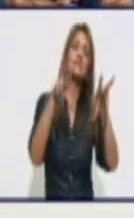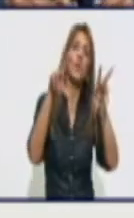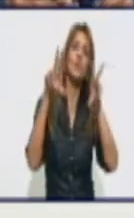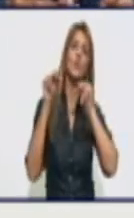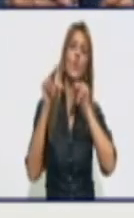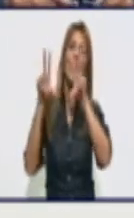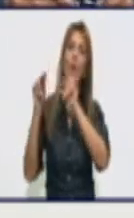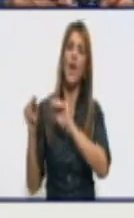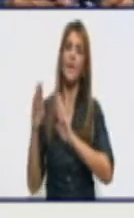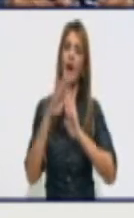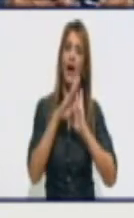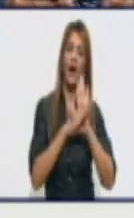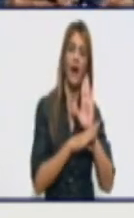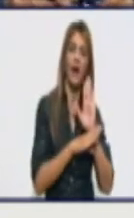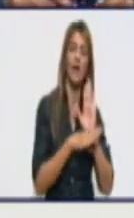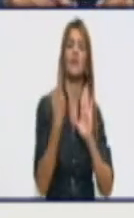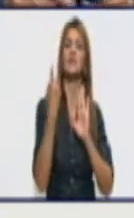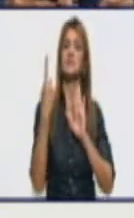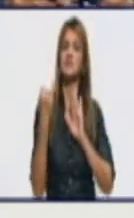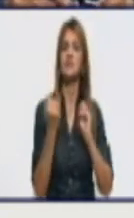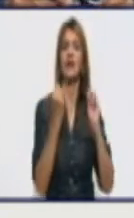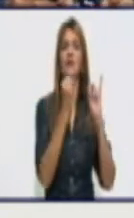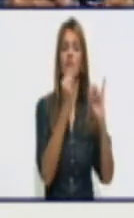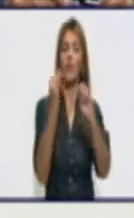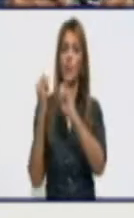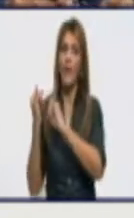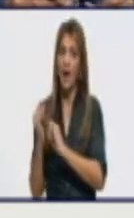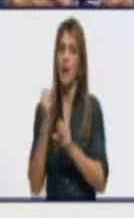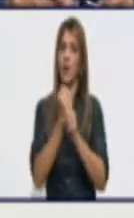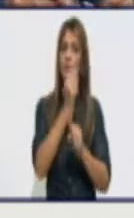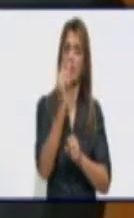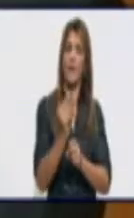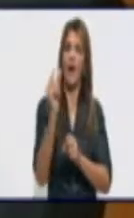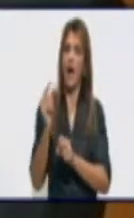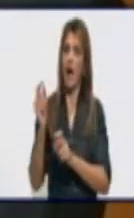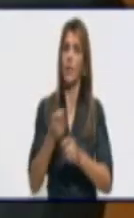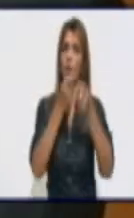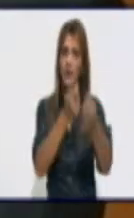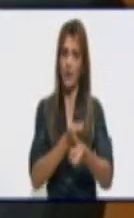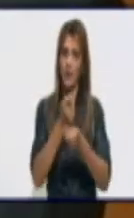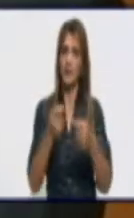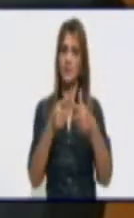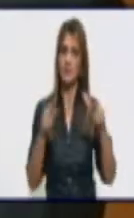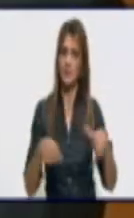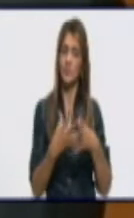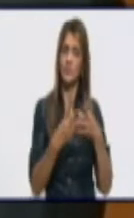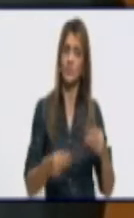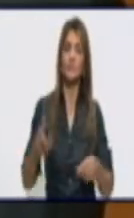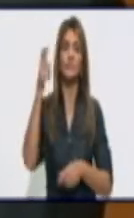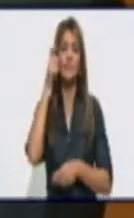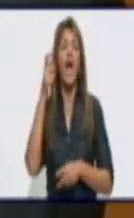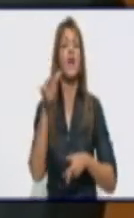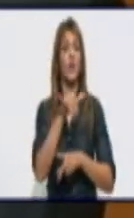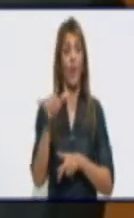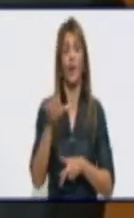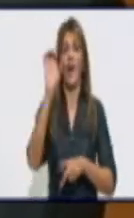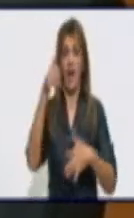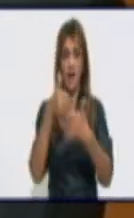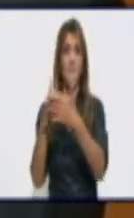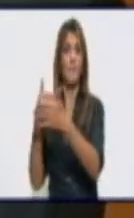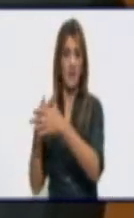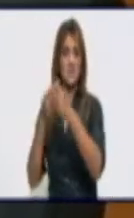trabajarlas, informárselas a los productores, a las entidades, a las empresas productoras y comercializadoras.